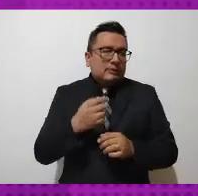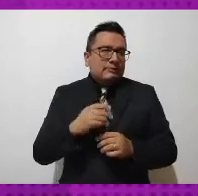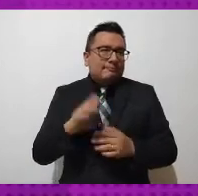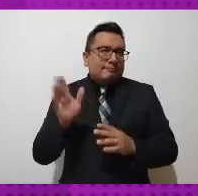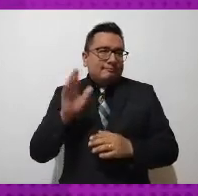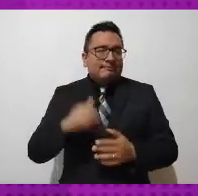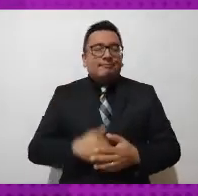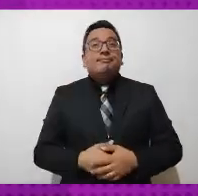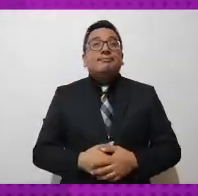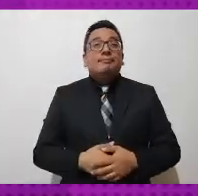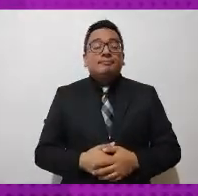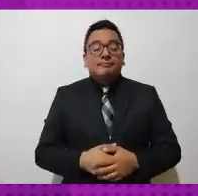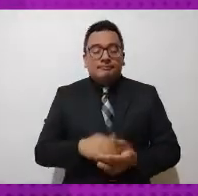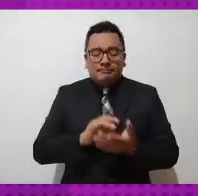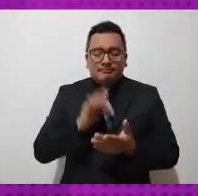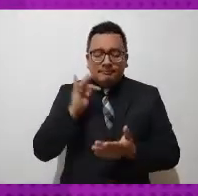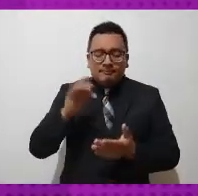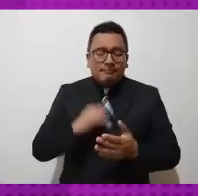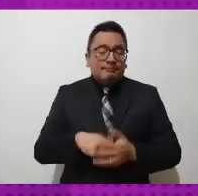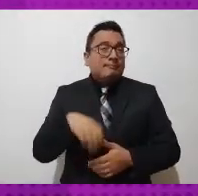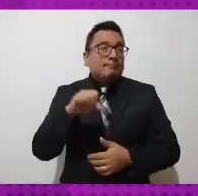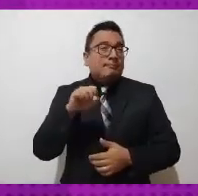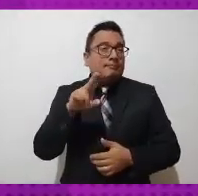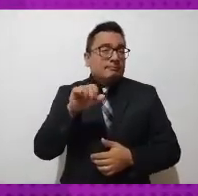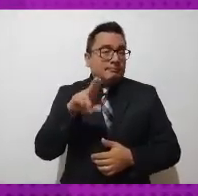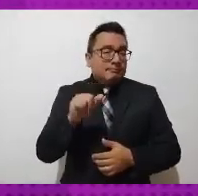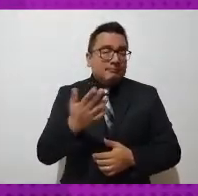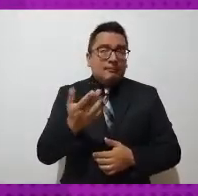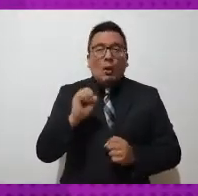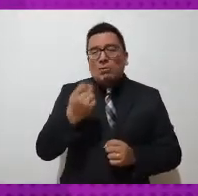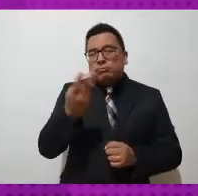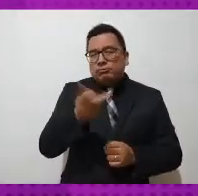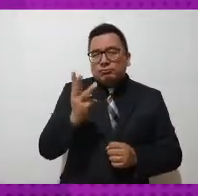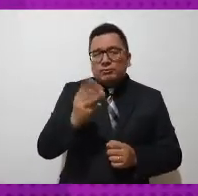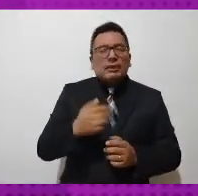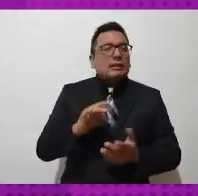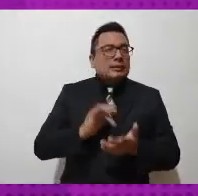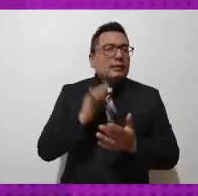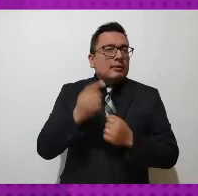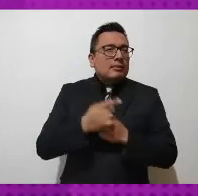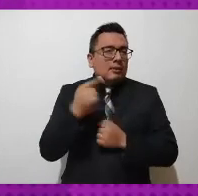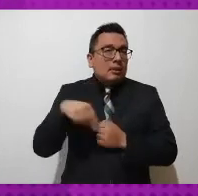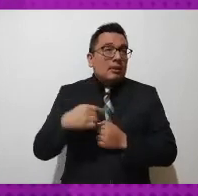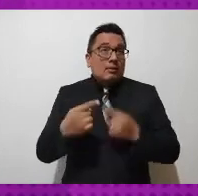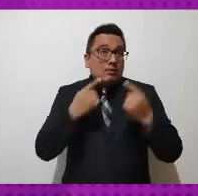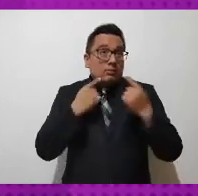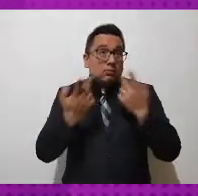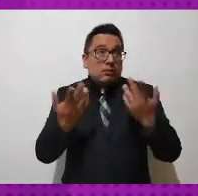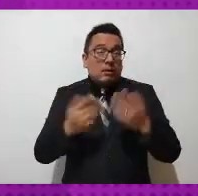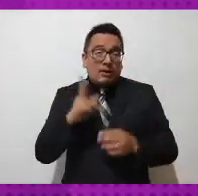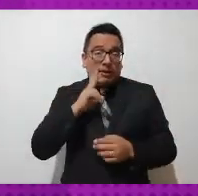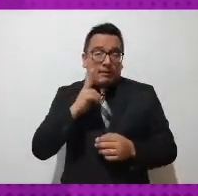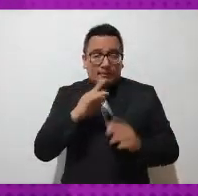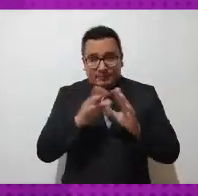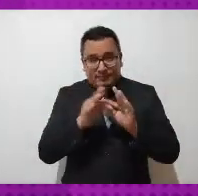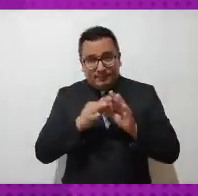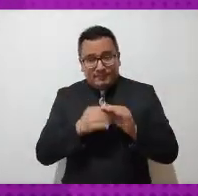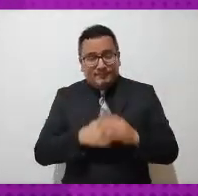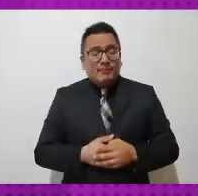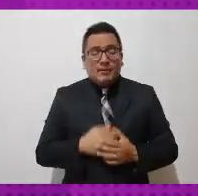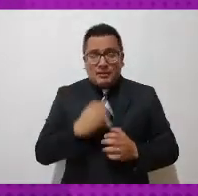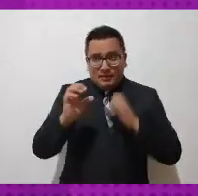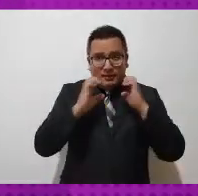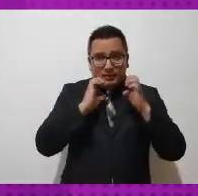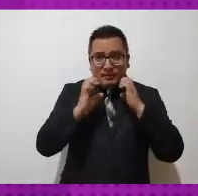Muchísimas gracias, consejera Susana, a las tres por estar aquí el día de hoy. Y bueno, vamos a entrar ya en materia